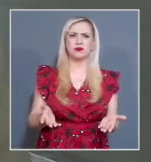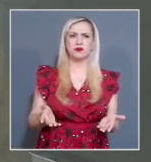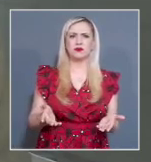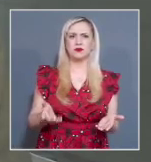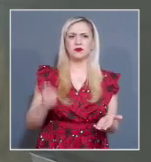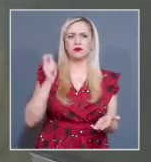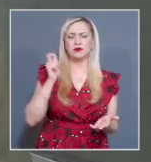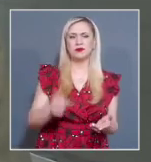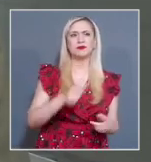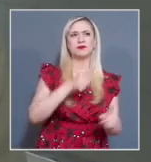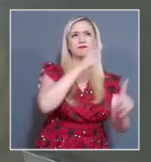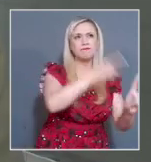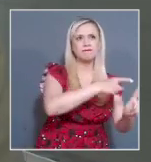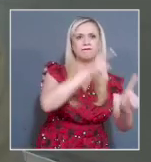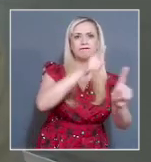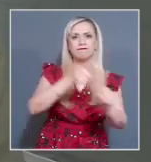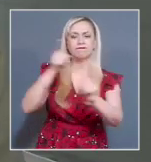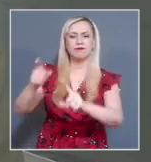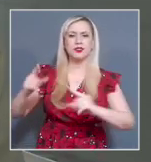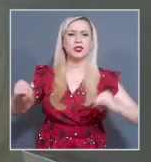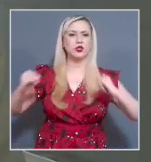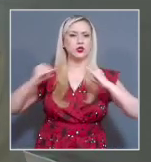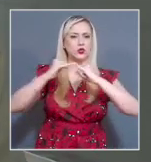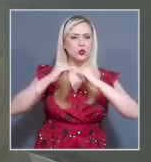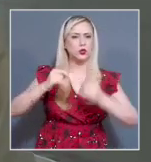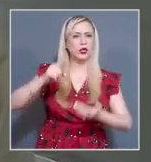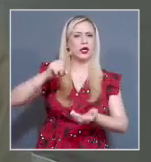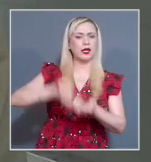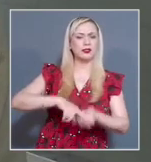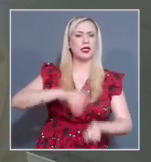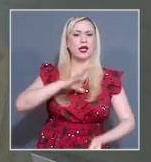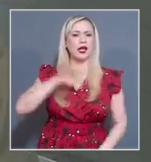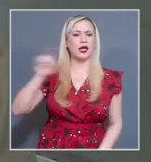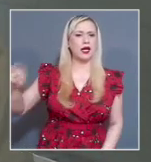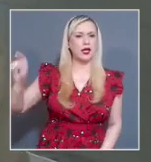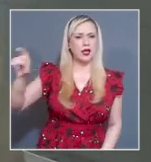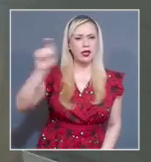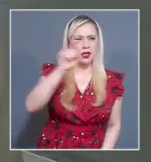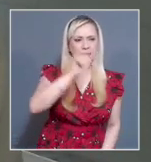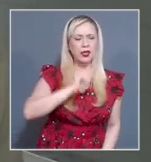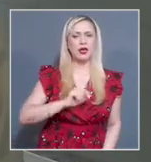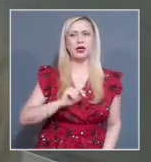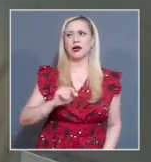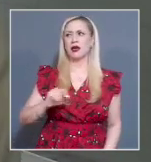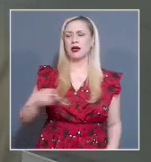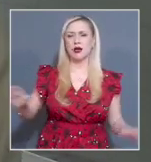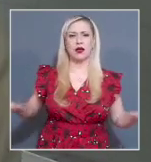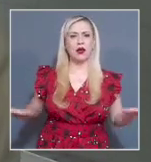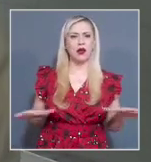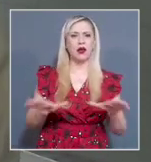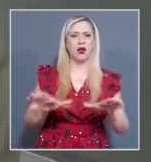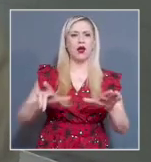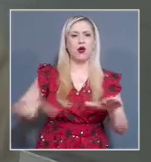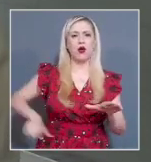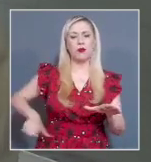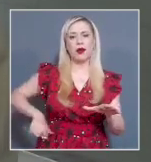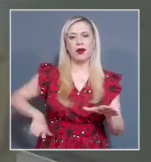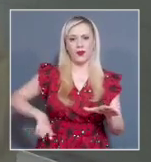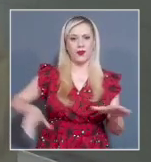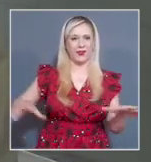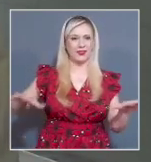instancias y las instituciones intermedias entre su poder y sus seguidores, tiende a polarizar el contexto